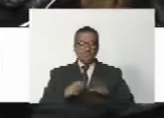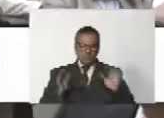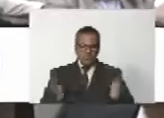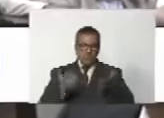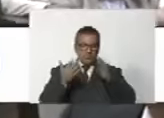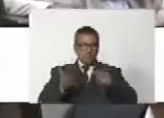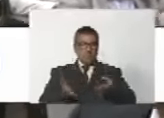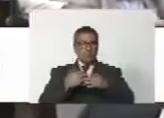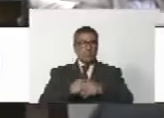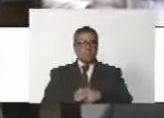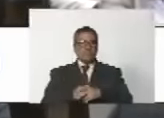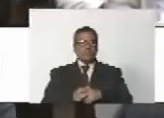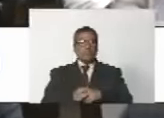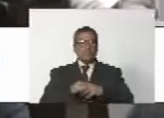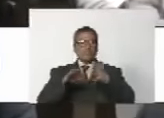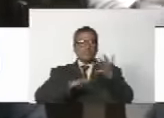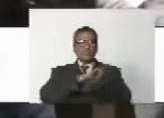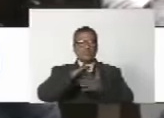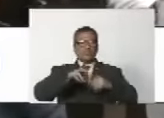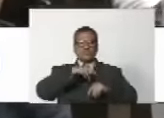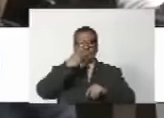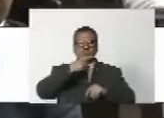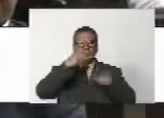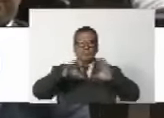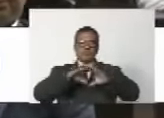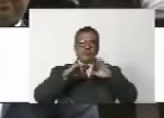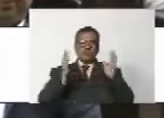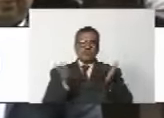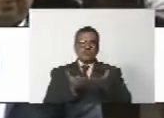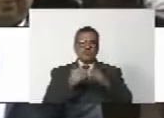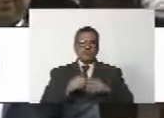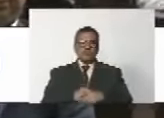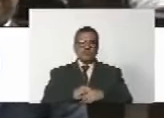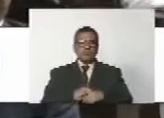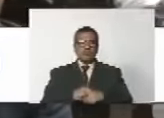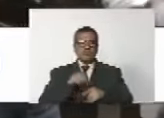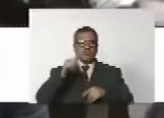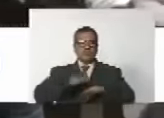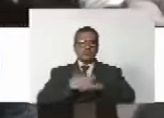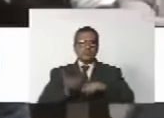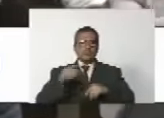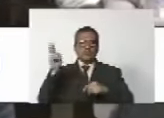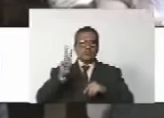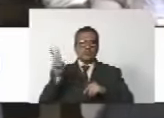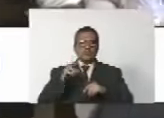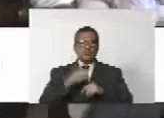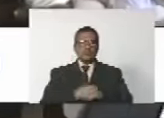motivado por los conflictos geopolíticos globales y sobre todo porque Venezuela